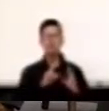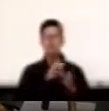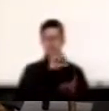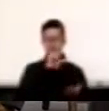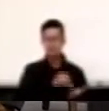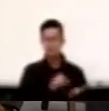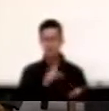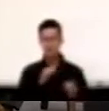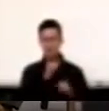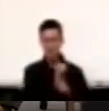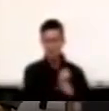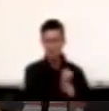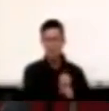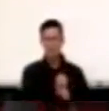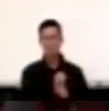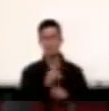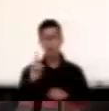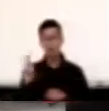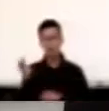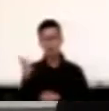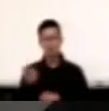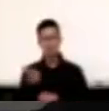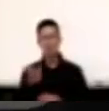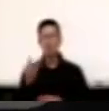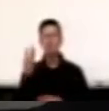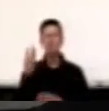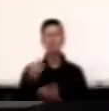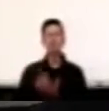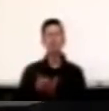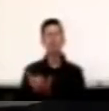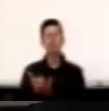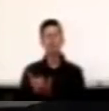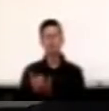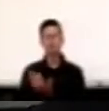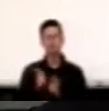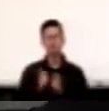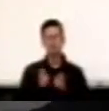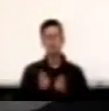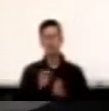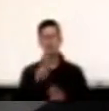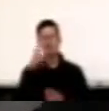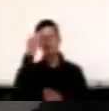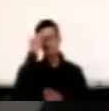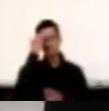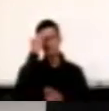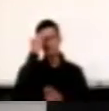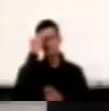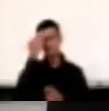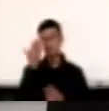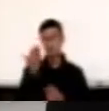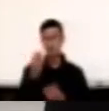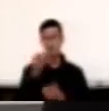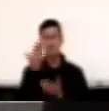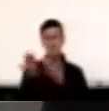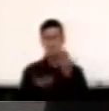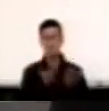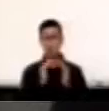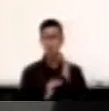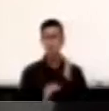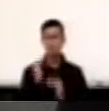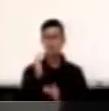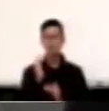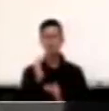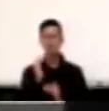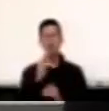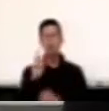en Derecho por la Universidad de Guanajuato con reconocimiento laureado. Cuenta con el Máster Oficial en Estudios Avanzado en Derechos por la Universidad